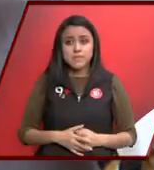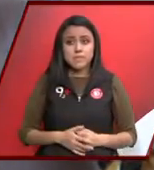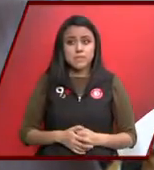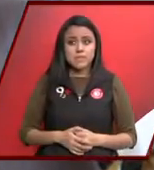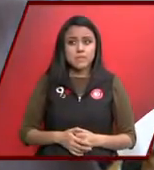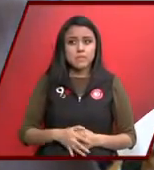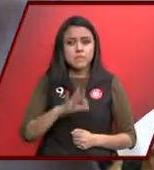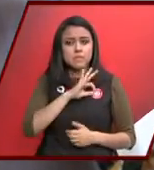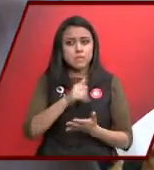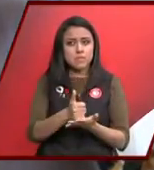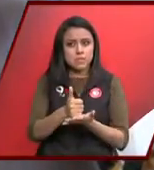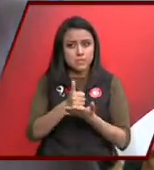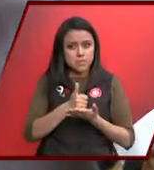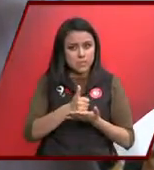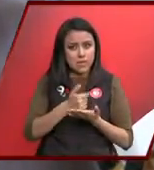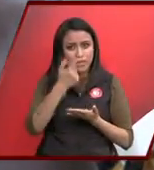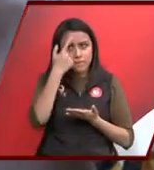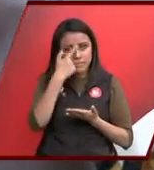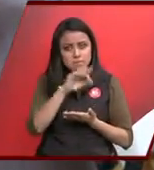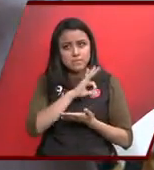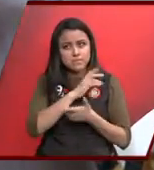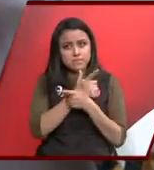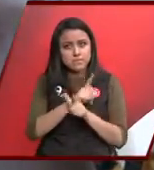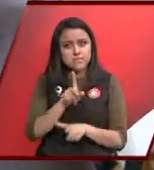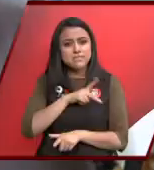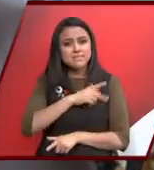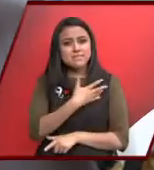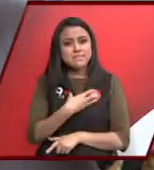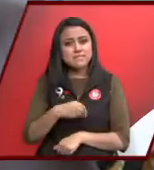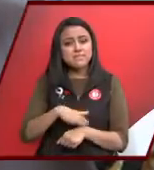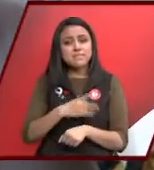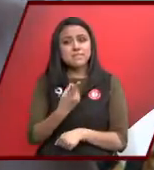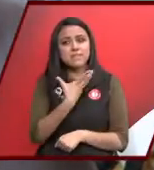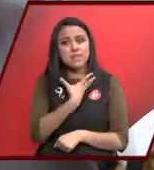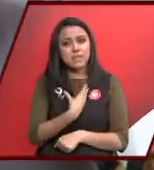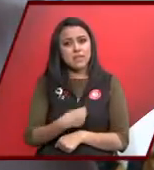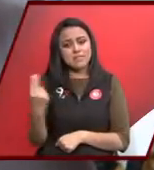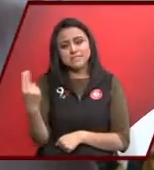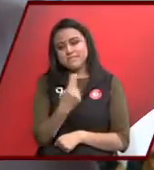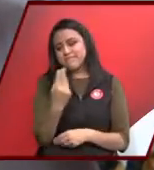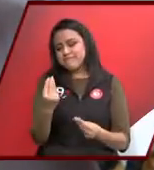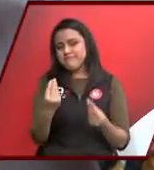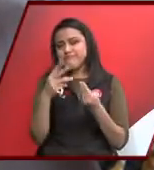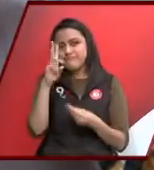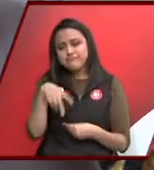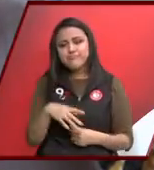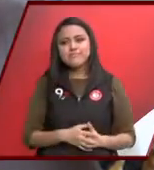que pudiera ayudarme para que salga mi hijo, porque sus hijos lo necesitan mucho.